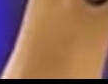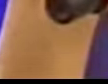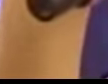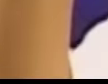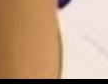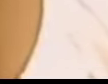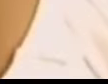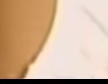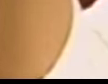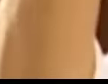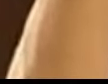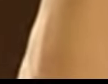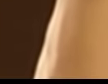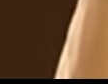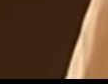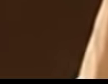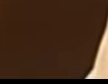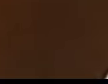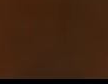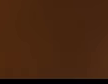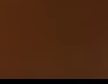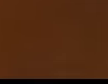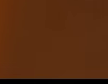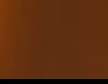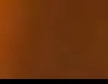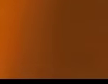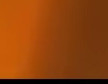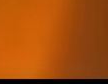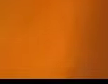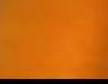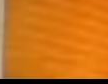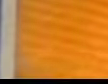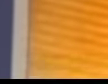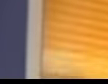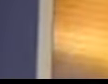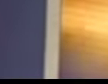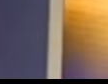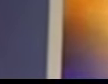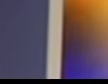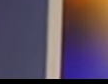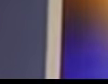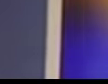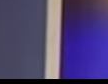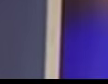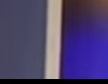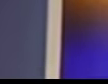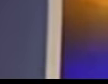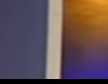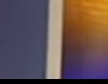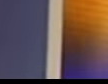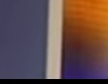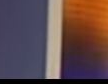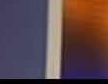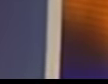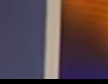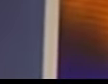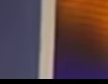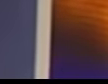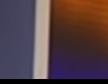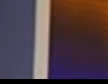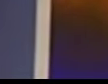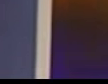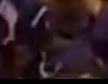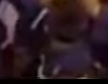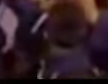esfuerzo, compañeros. ¡Viva Archidona! ¡Viva Napo! ¡Viva nuestra Amazonía! Y hasta la victoria siempre,